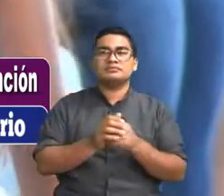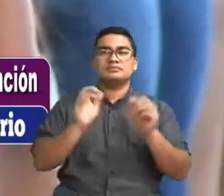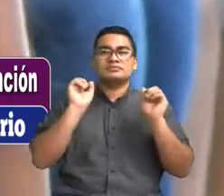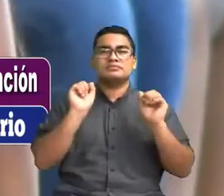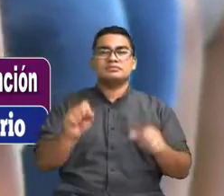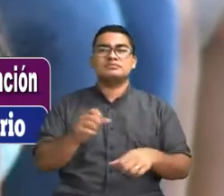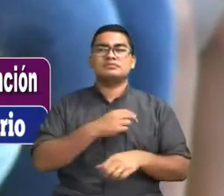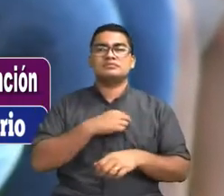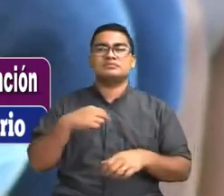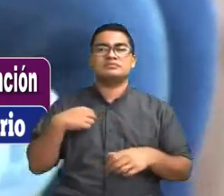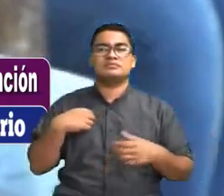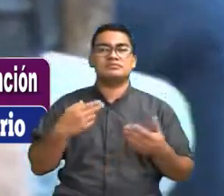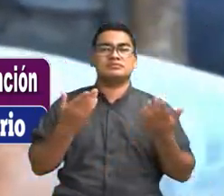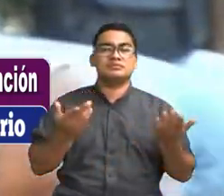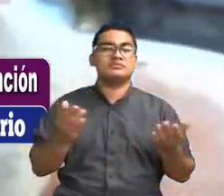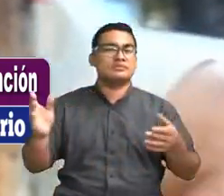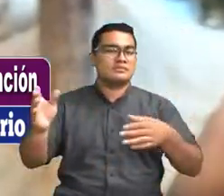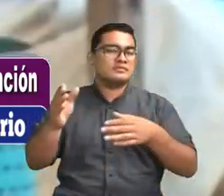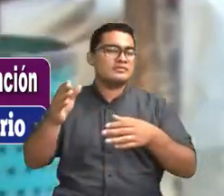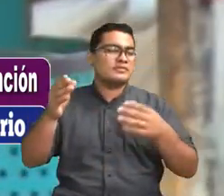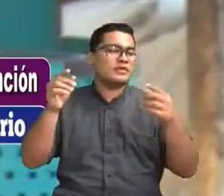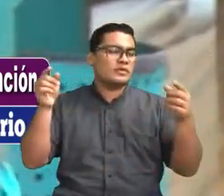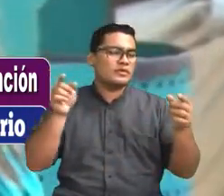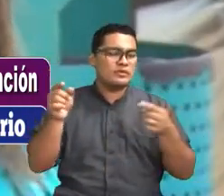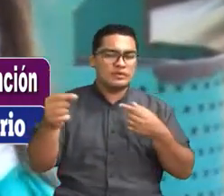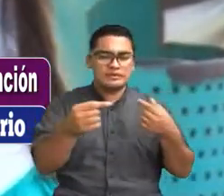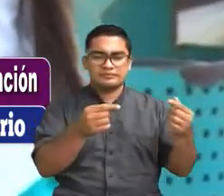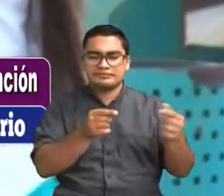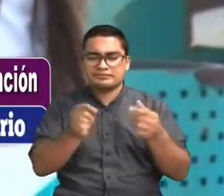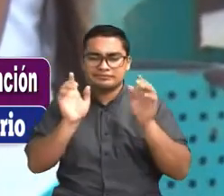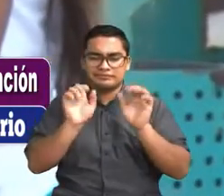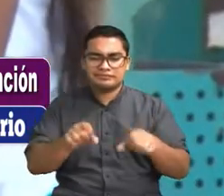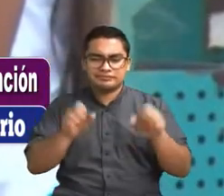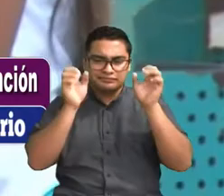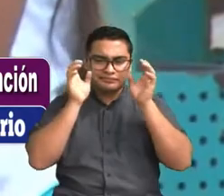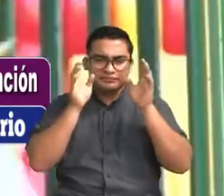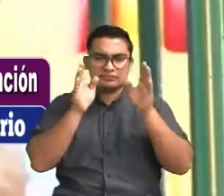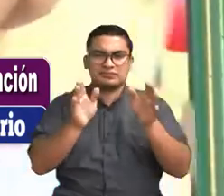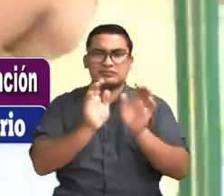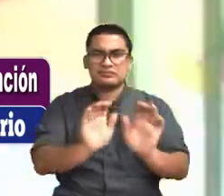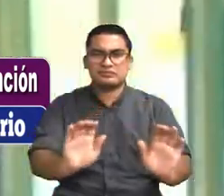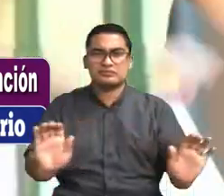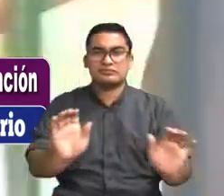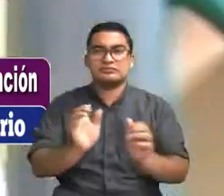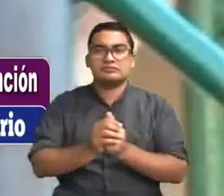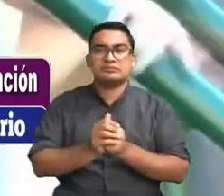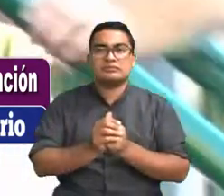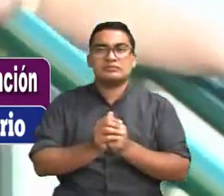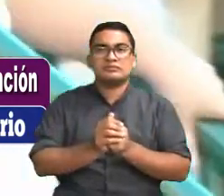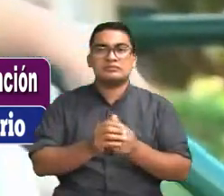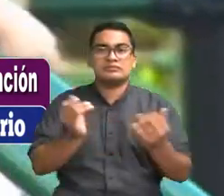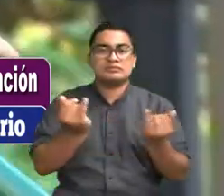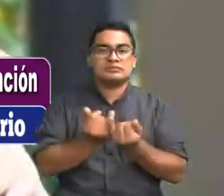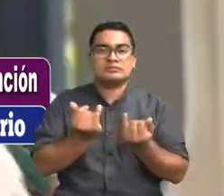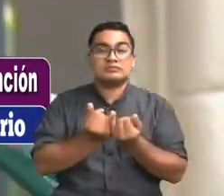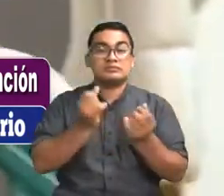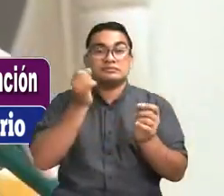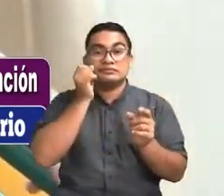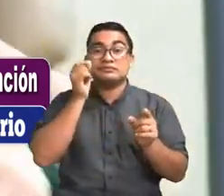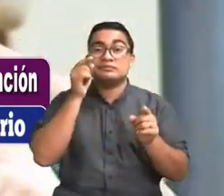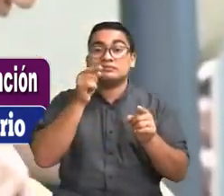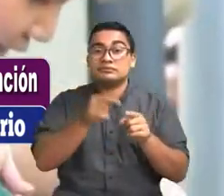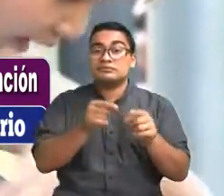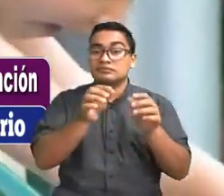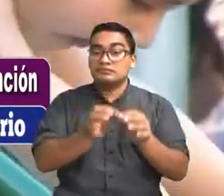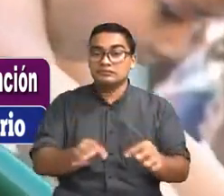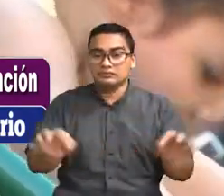desarrollamos toda una estrategia de atención a la niñez con propósitos muy claros, es